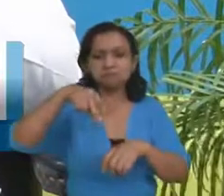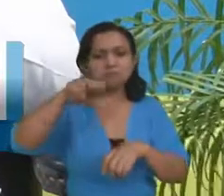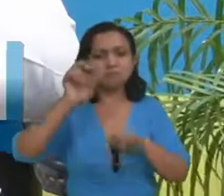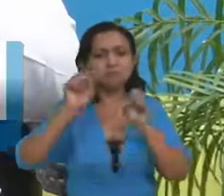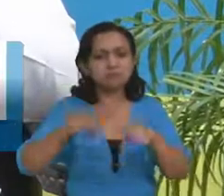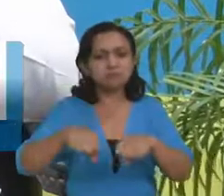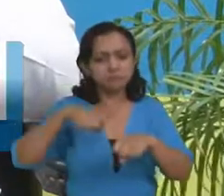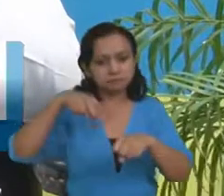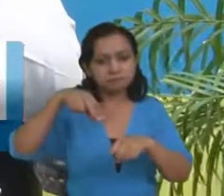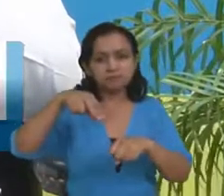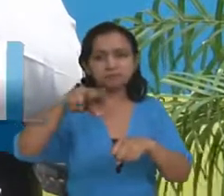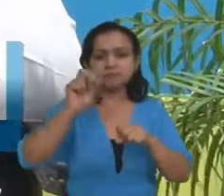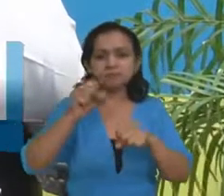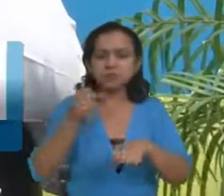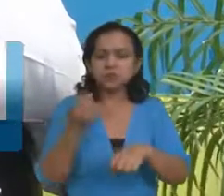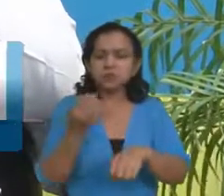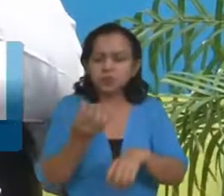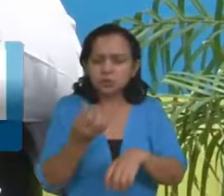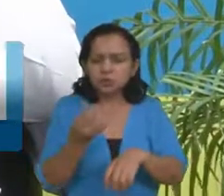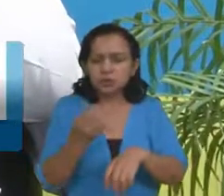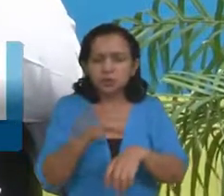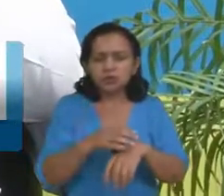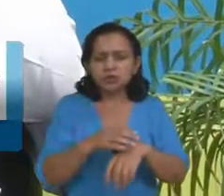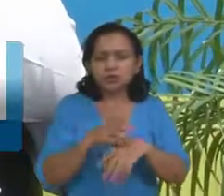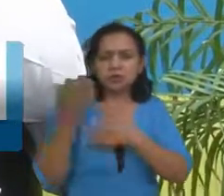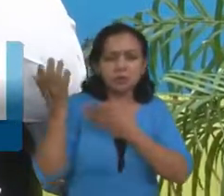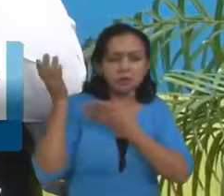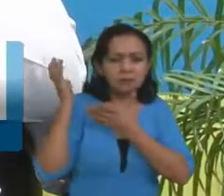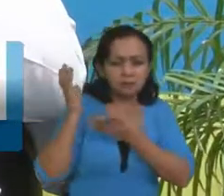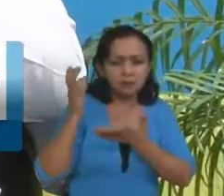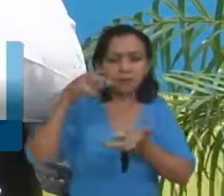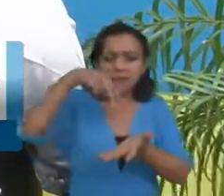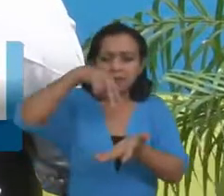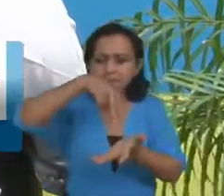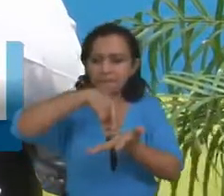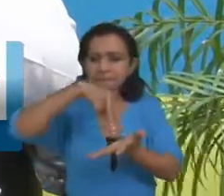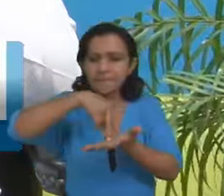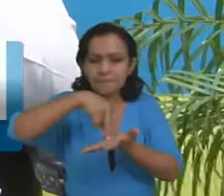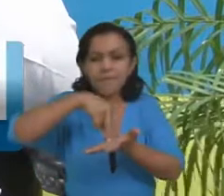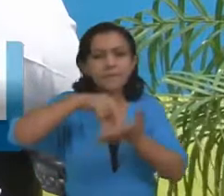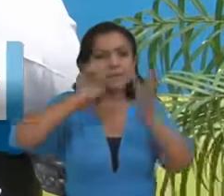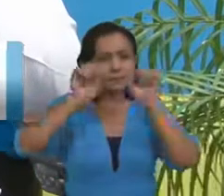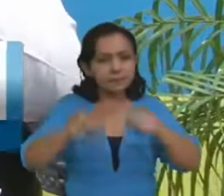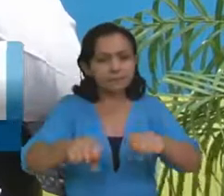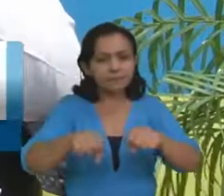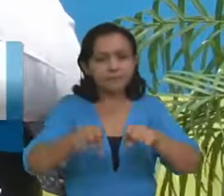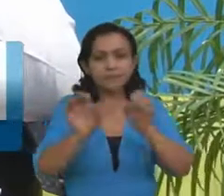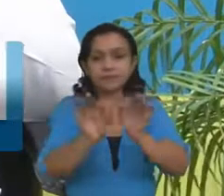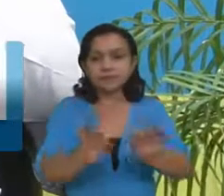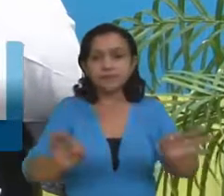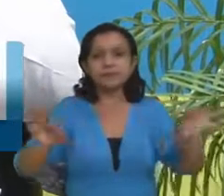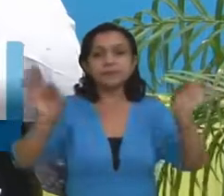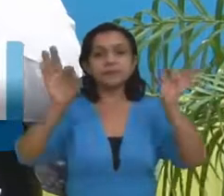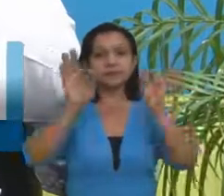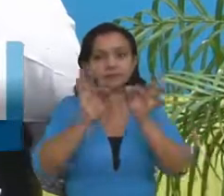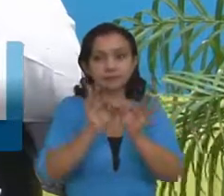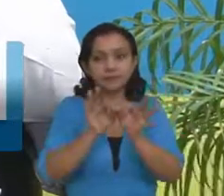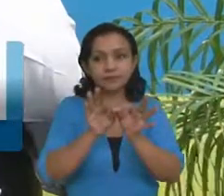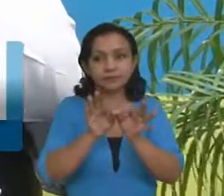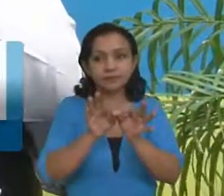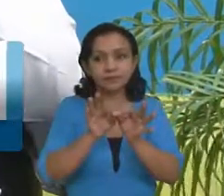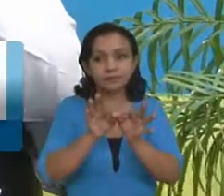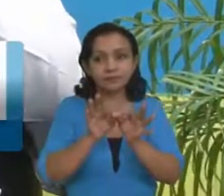¿verdad? Tolera la carga, se pone de pie. Y lo más importante es